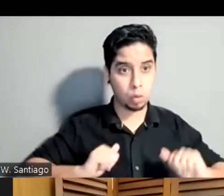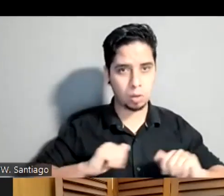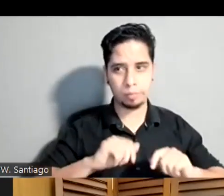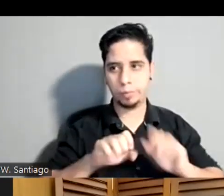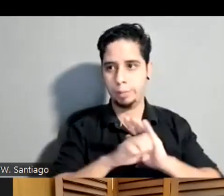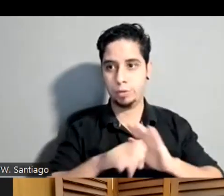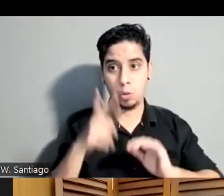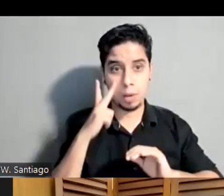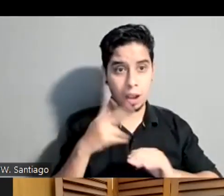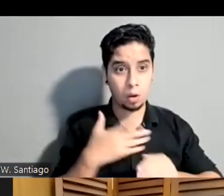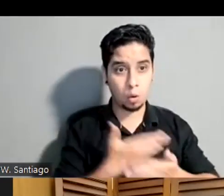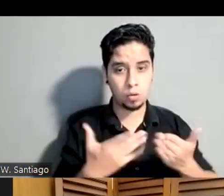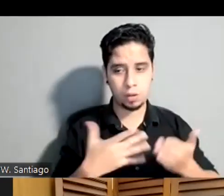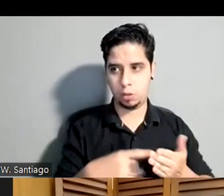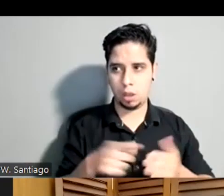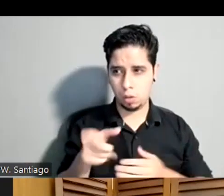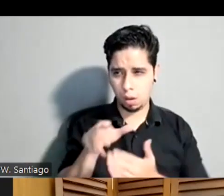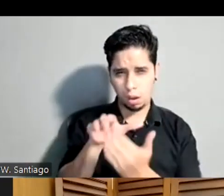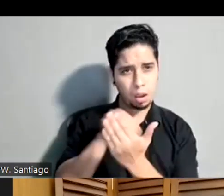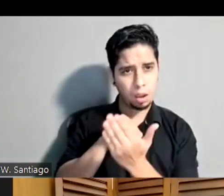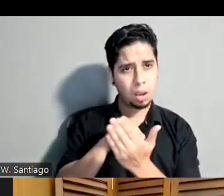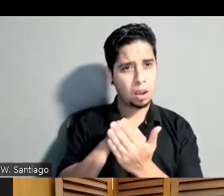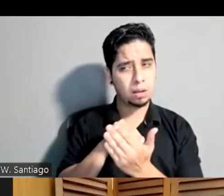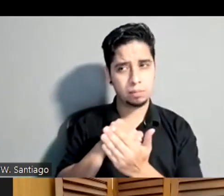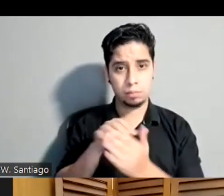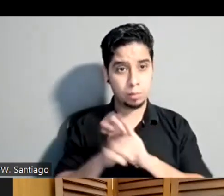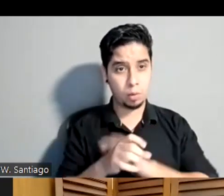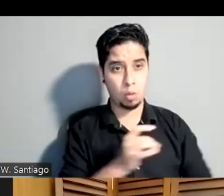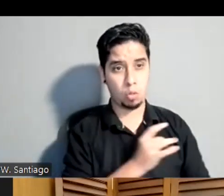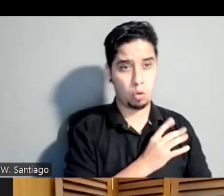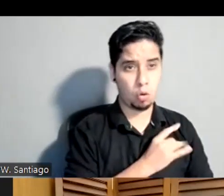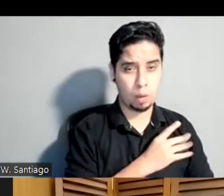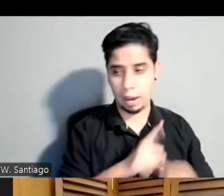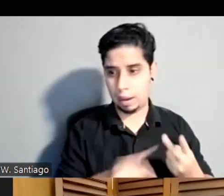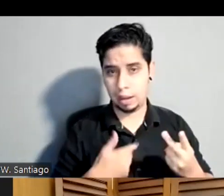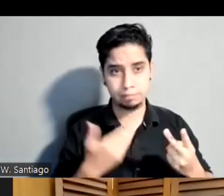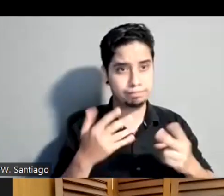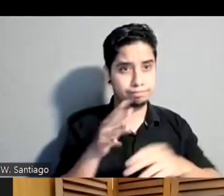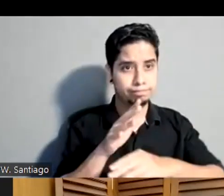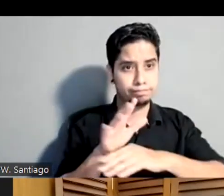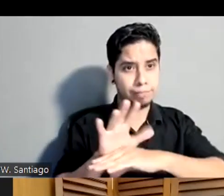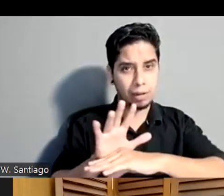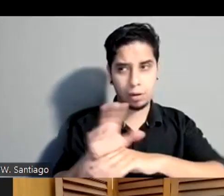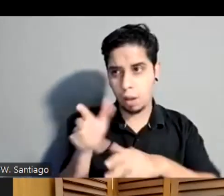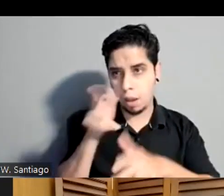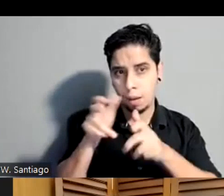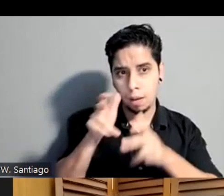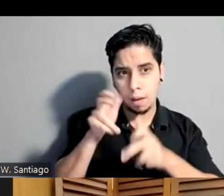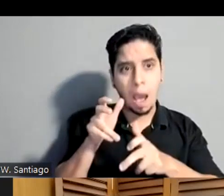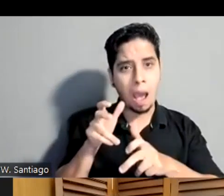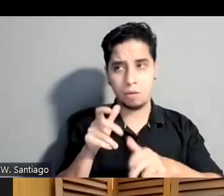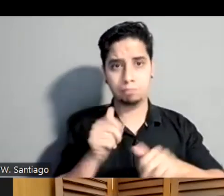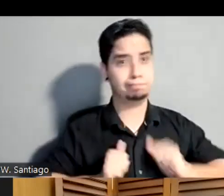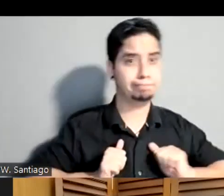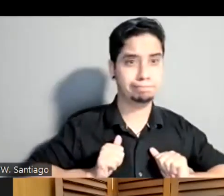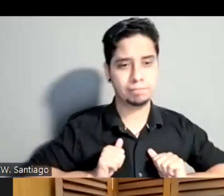gustaban, las imitaba en la televisión, las novelas, las películas. Así que pues de ahí viene, siempre